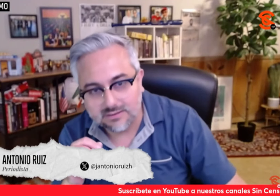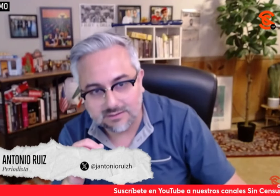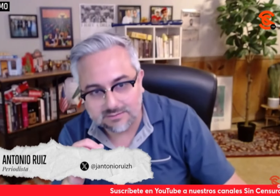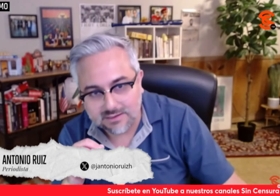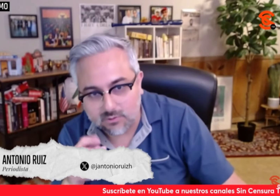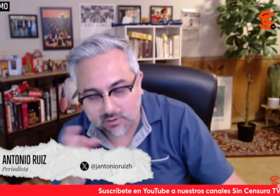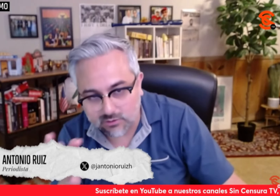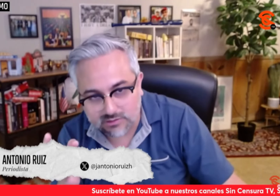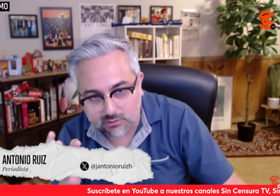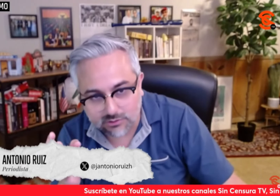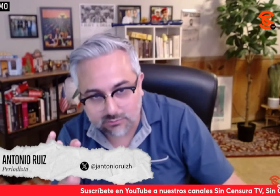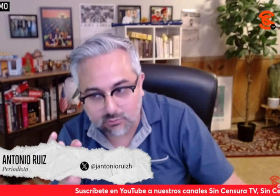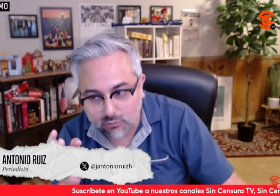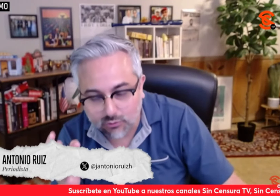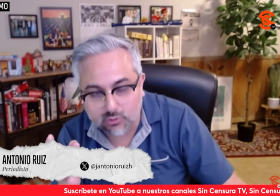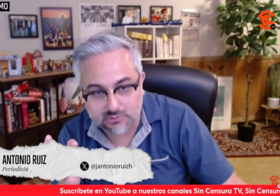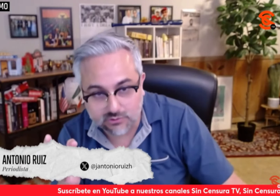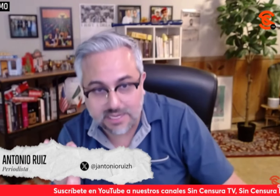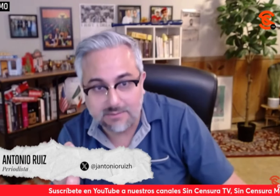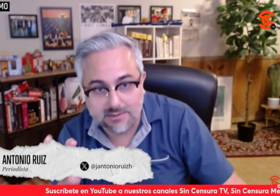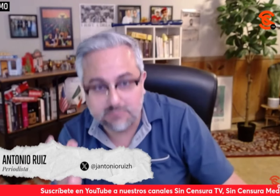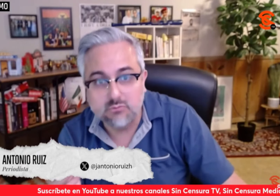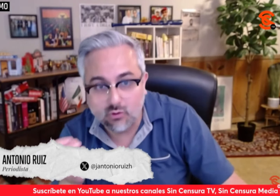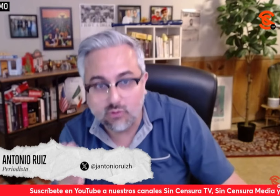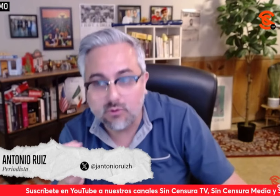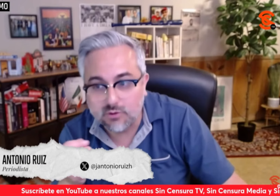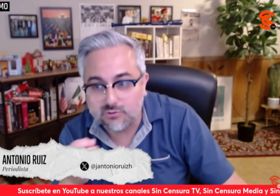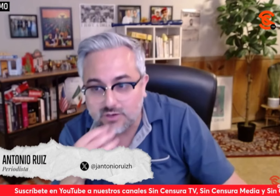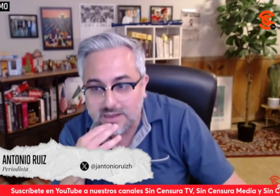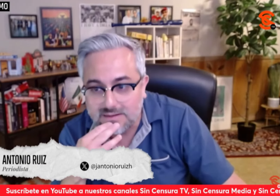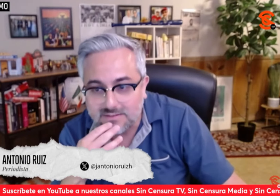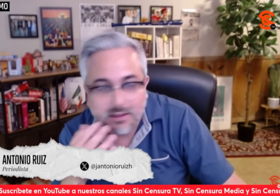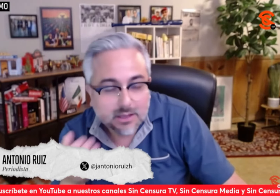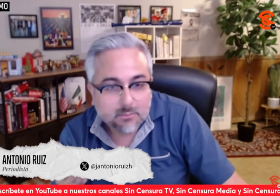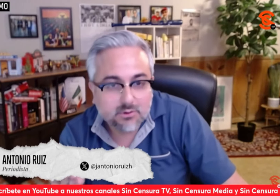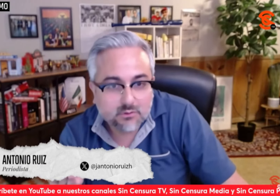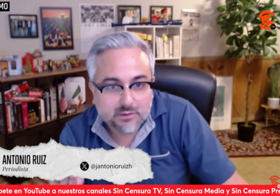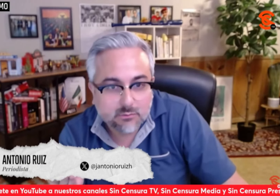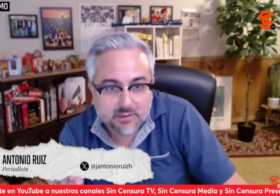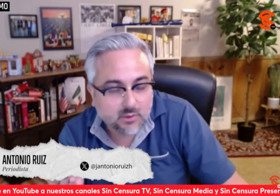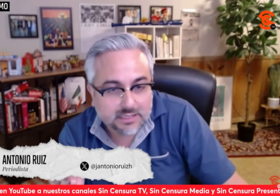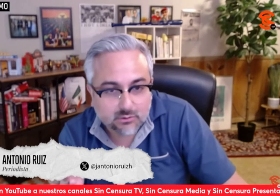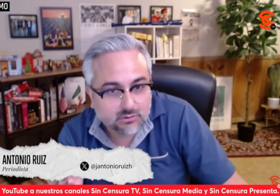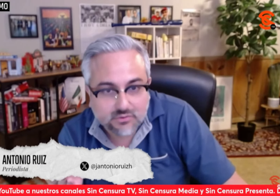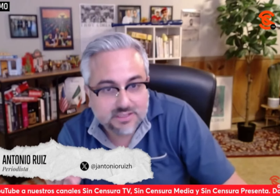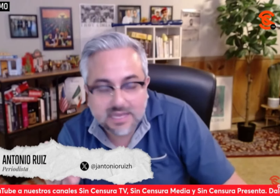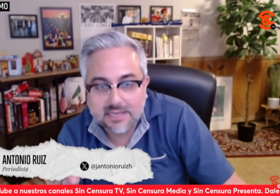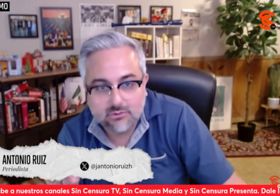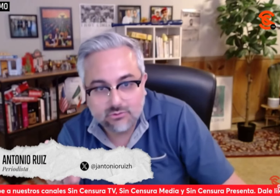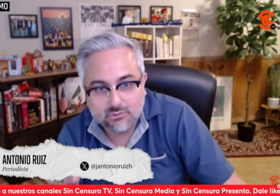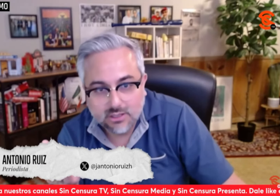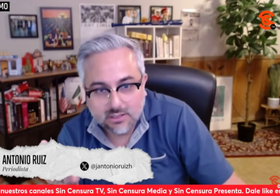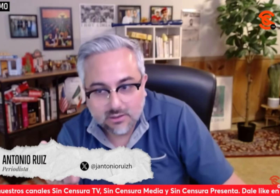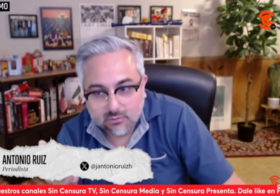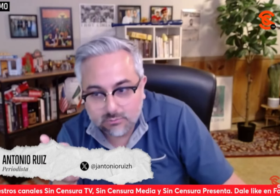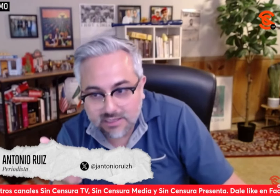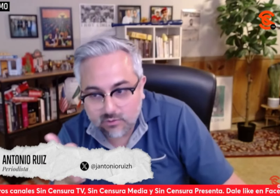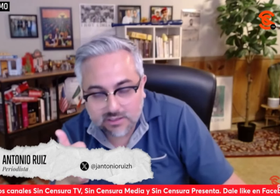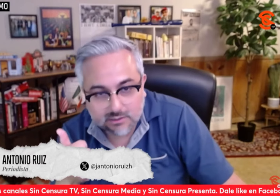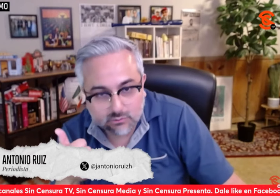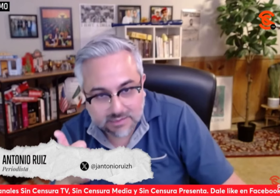están incurriendo en situaciones muy cuestionables, muy, muy cuestionables, por defender un medio que no los defiende a ellos.